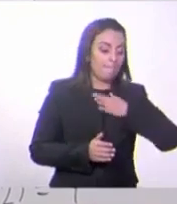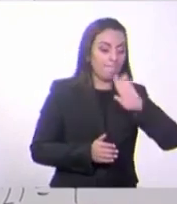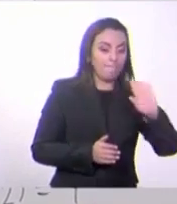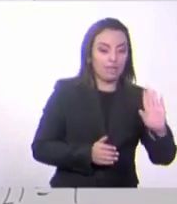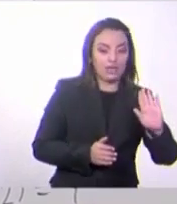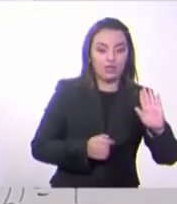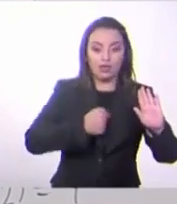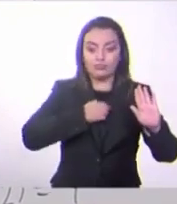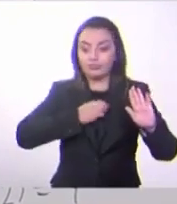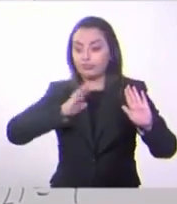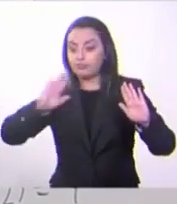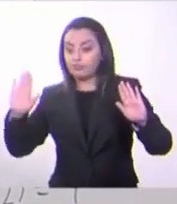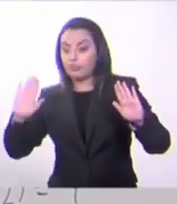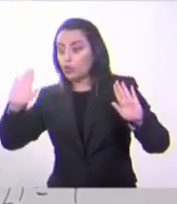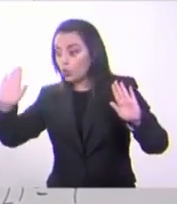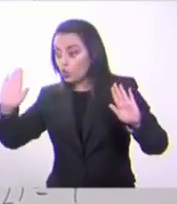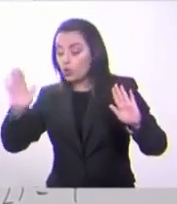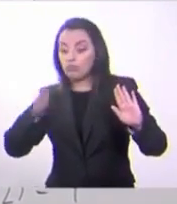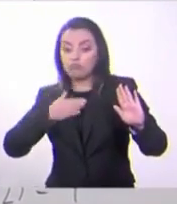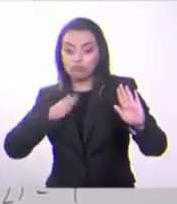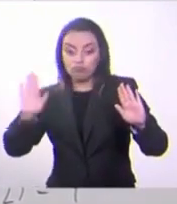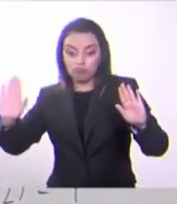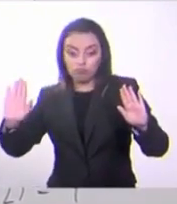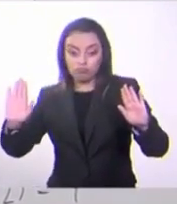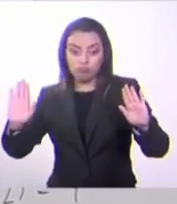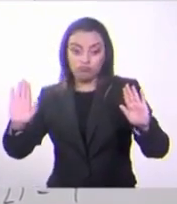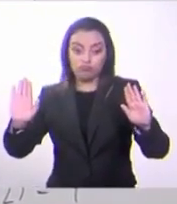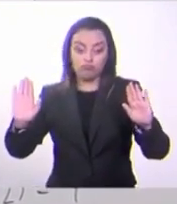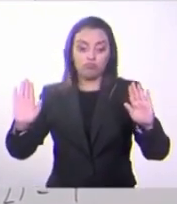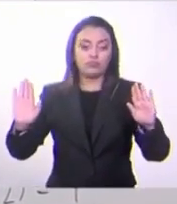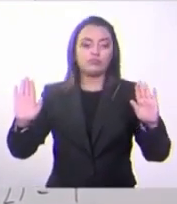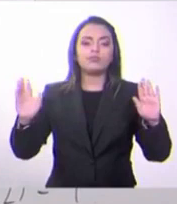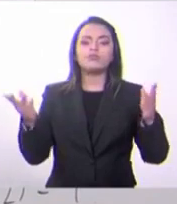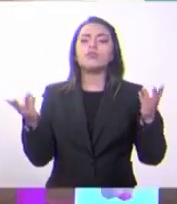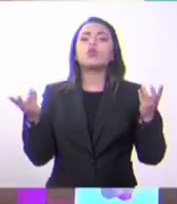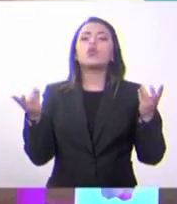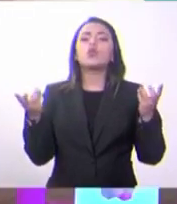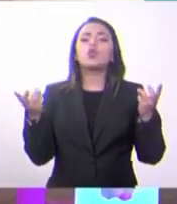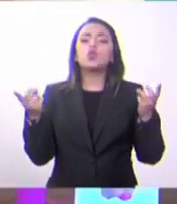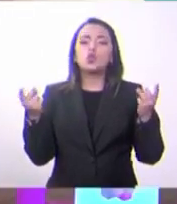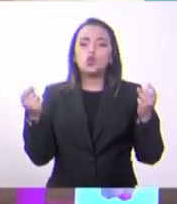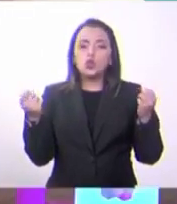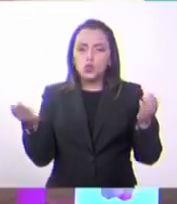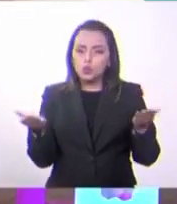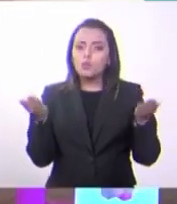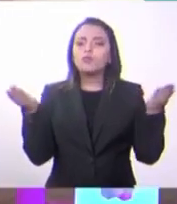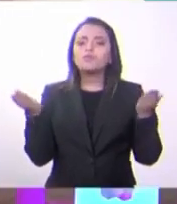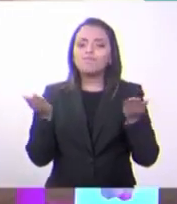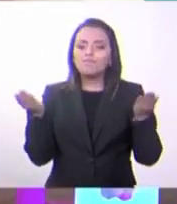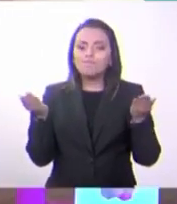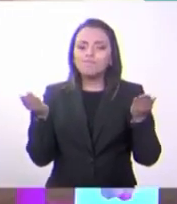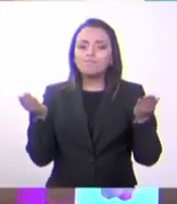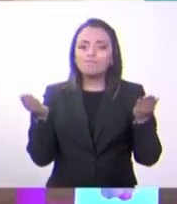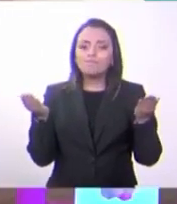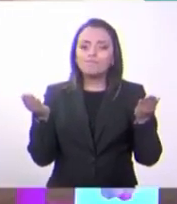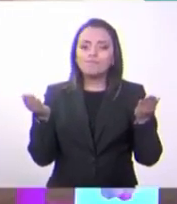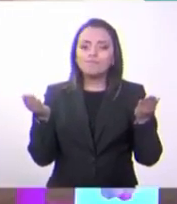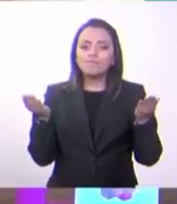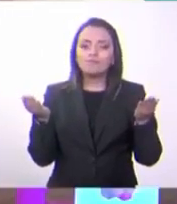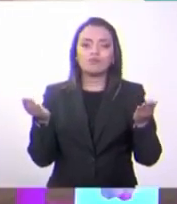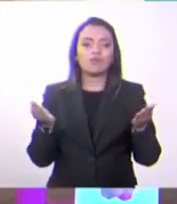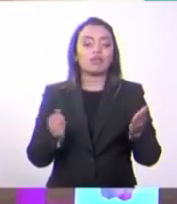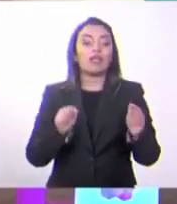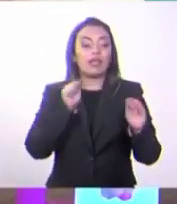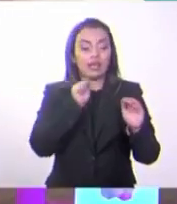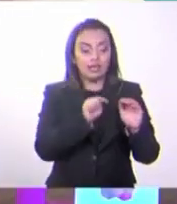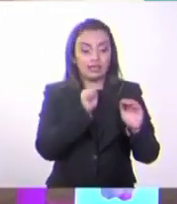función, ¿será que hay algún valor para tal que yo puedo encontrar en esta